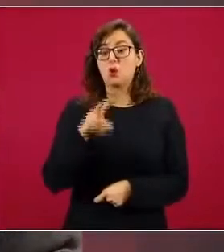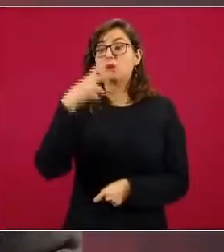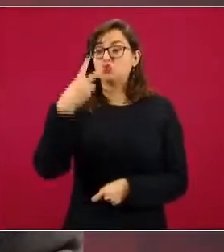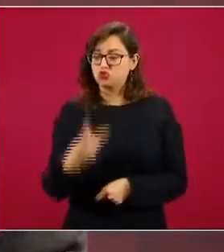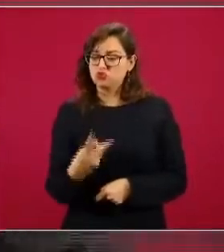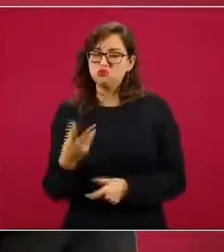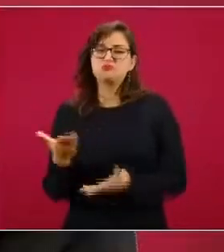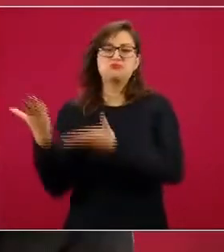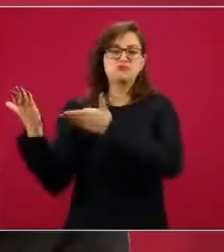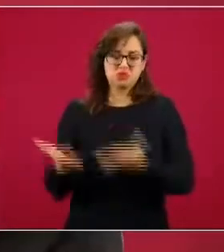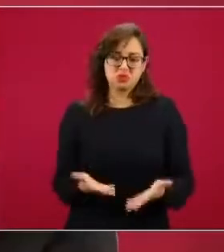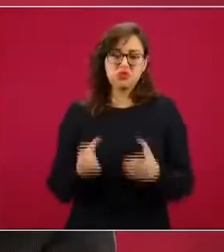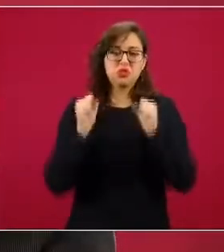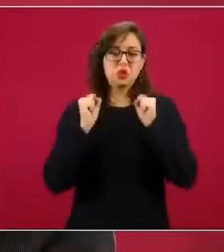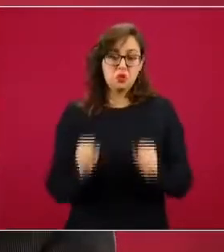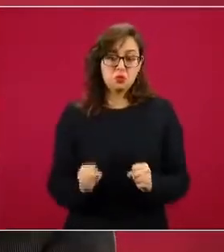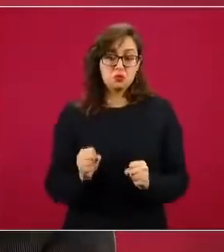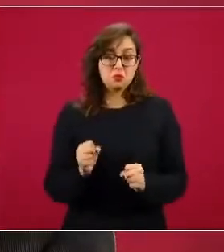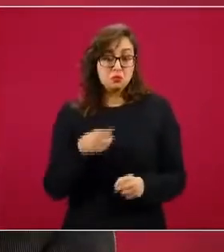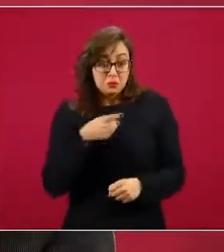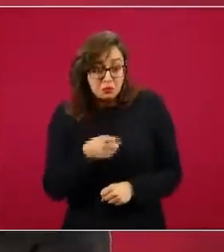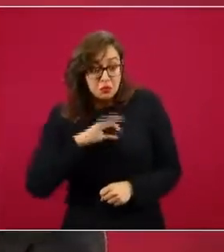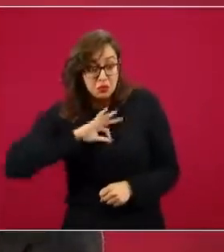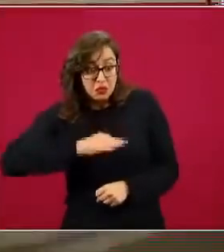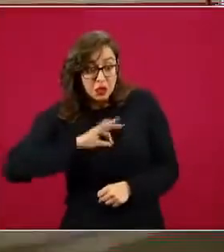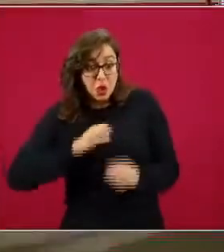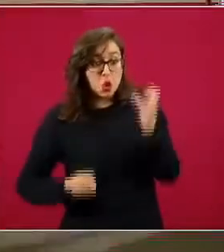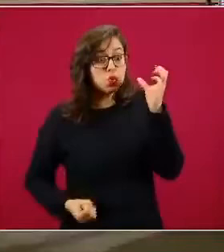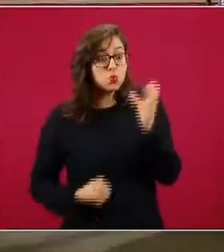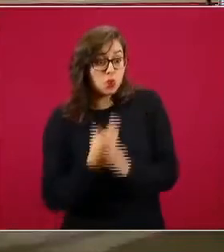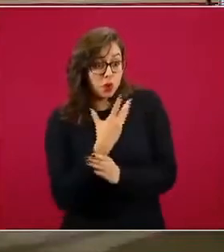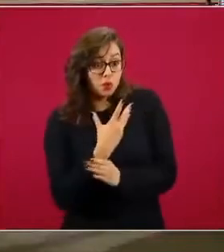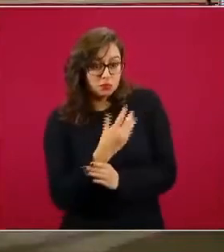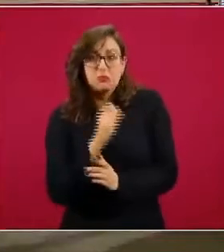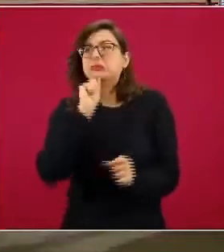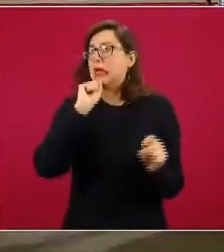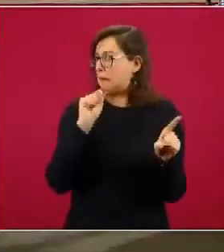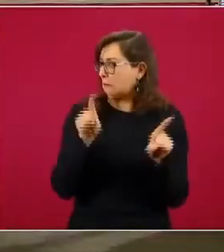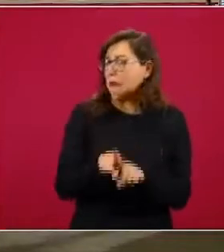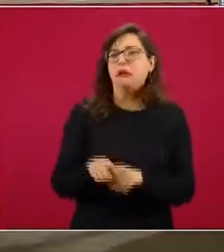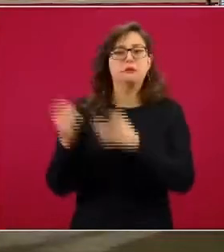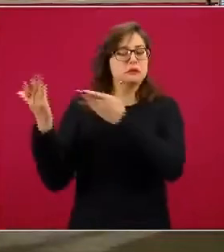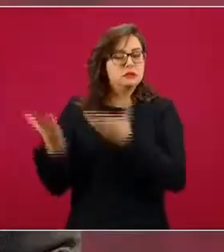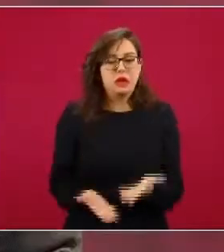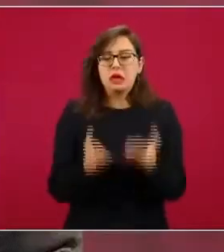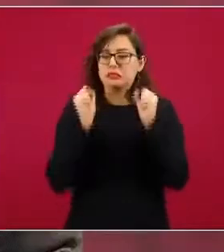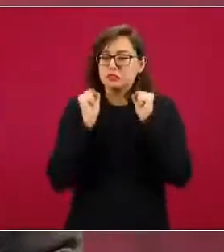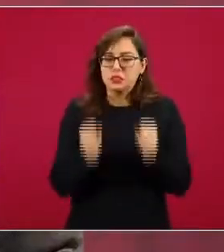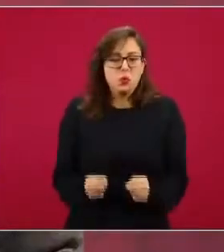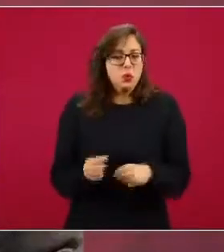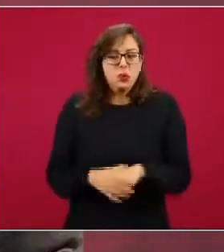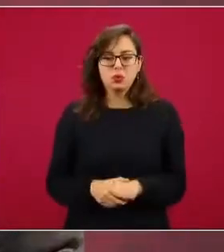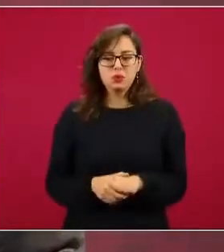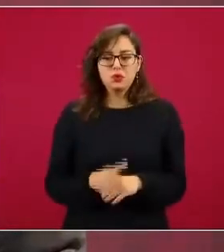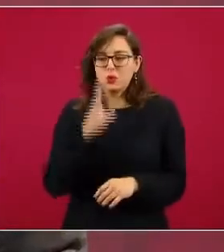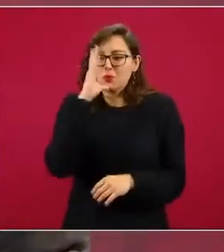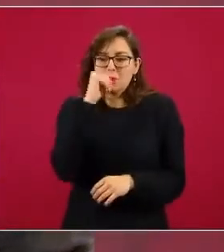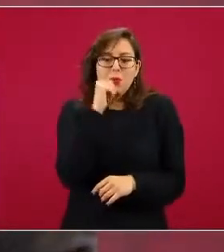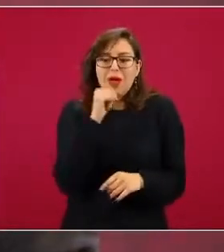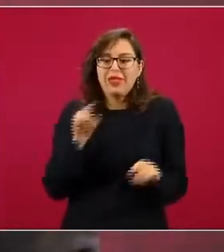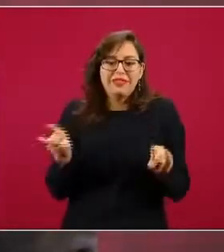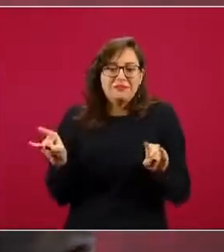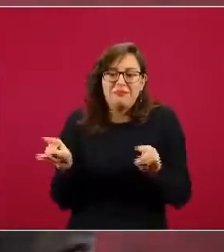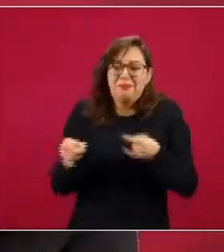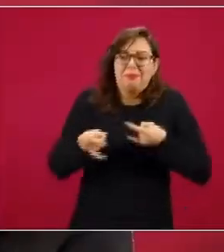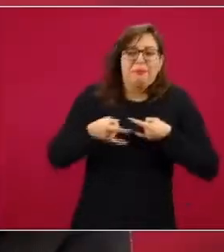sea, garantizo que va a llegar a México y a todos los países del mundo. Es decir, no funciona así el control epidémico. Esta